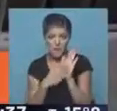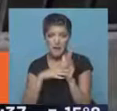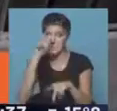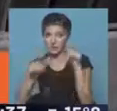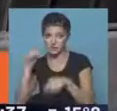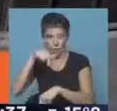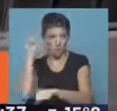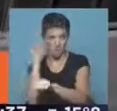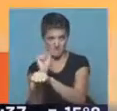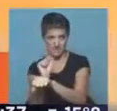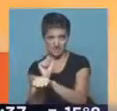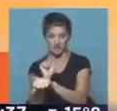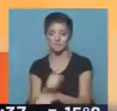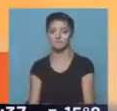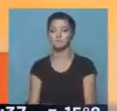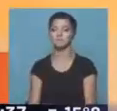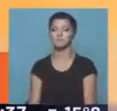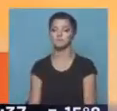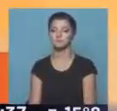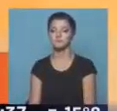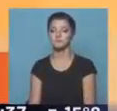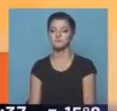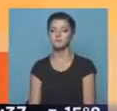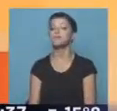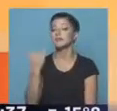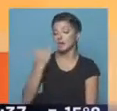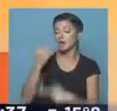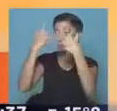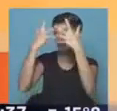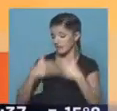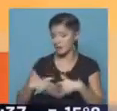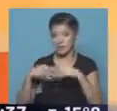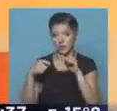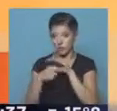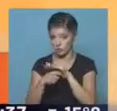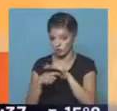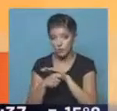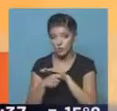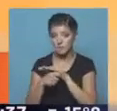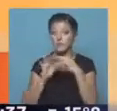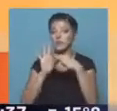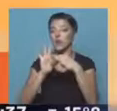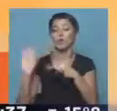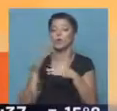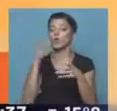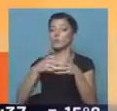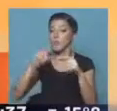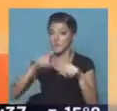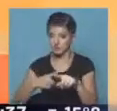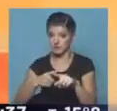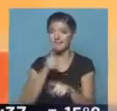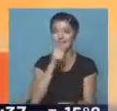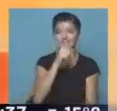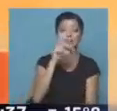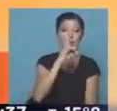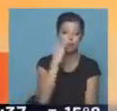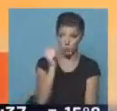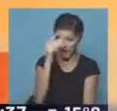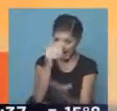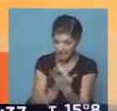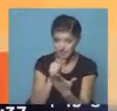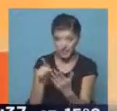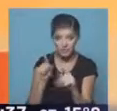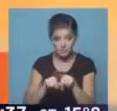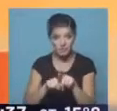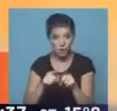está detenida en este momento, y hay un sistema corrupto en Brasil que involucra a todos los partidos, es decir, admite eso